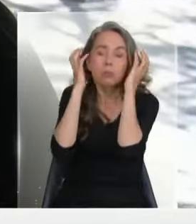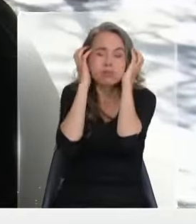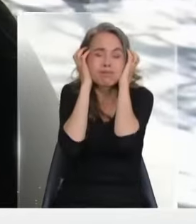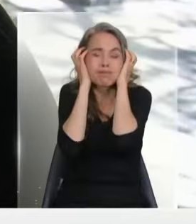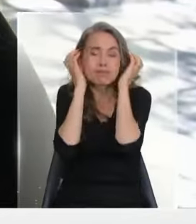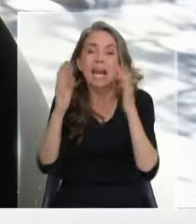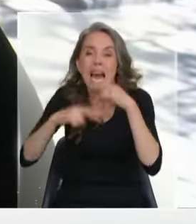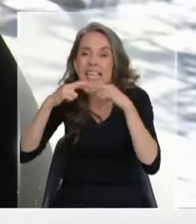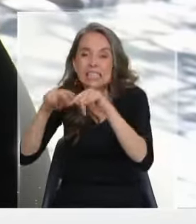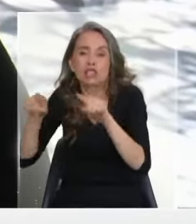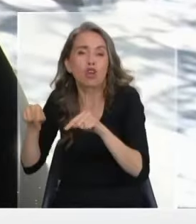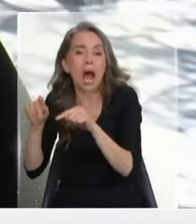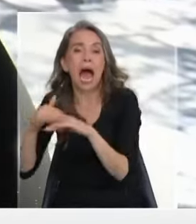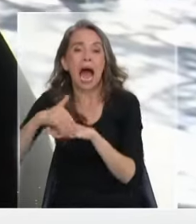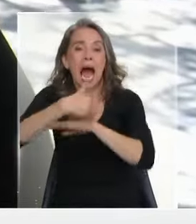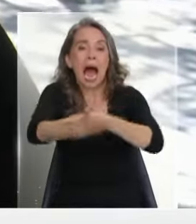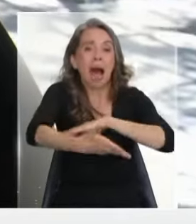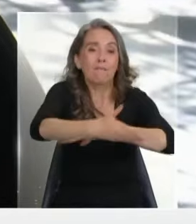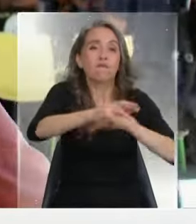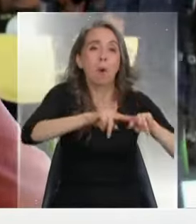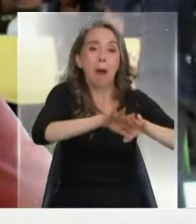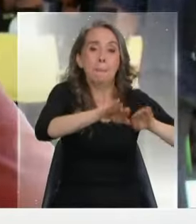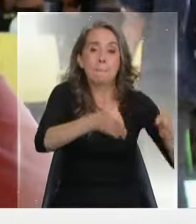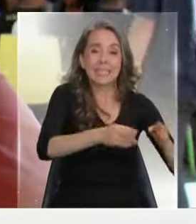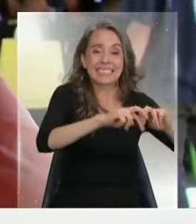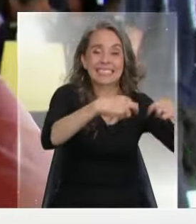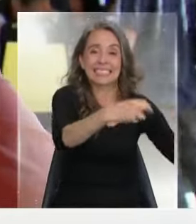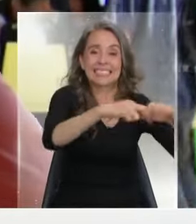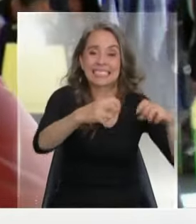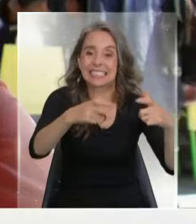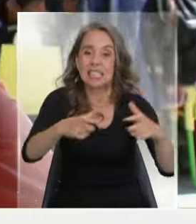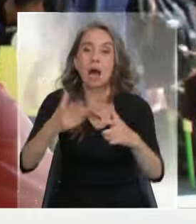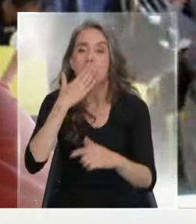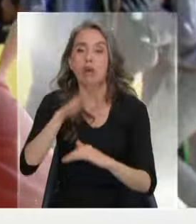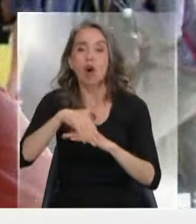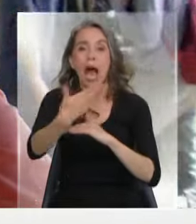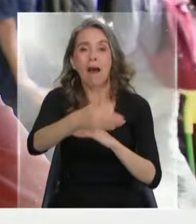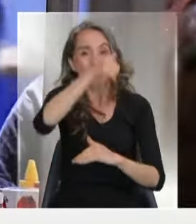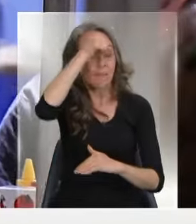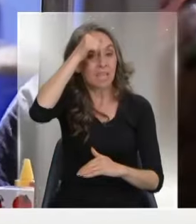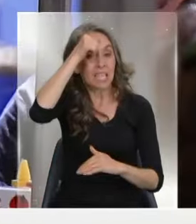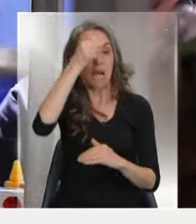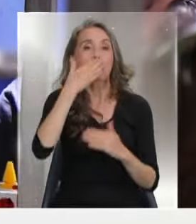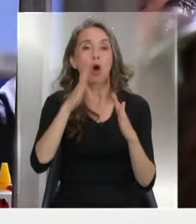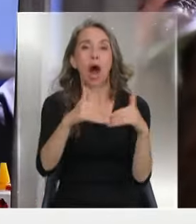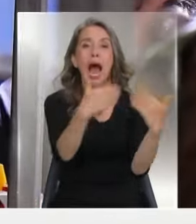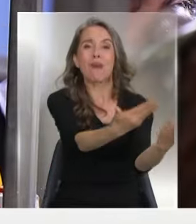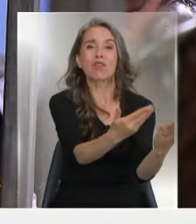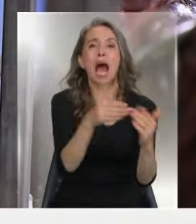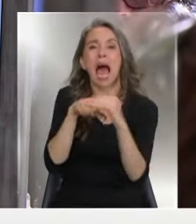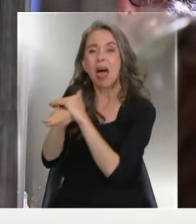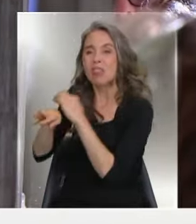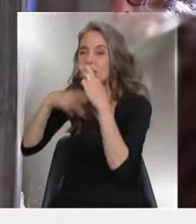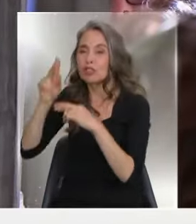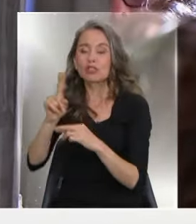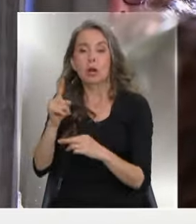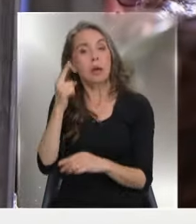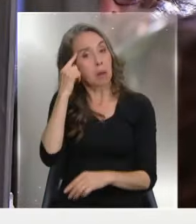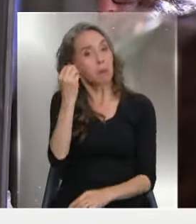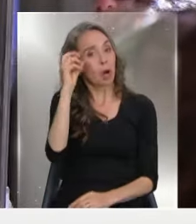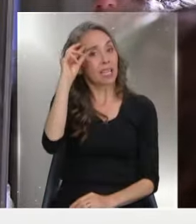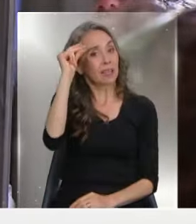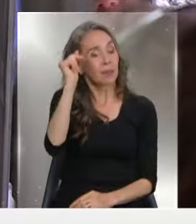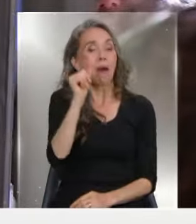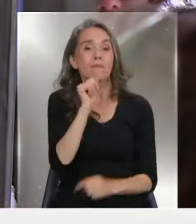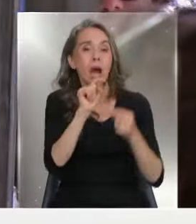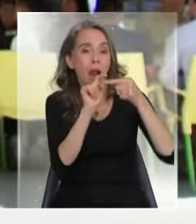la gente afuera tiene más su espacio. Prefiero en verano estar en una terraza que estar adentro. Creo que es una buena idea también, pero creo que hay temas